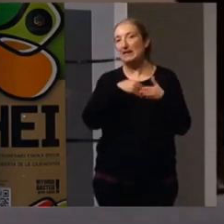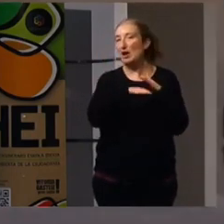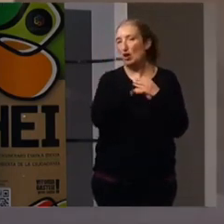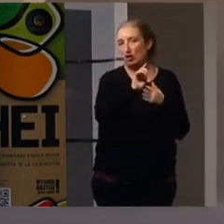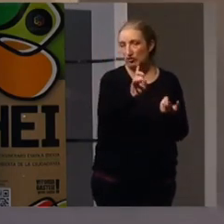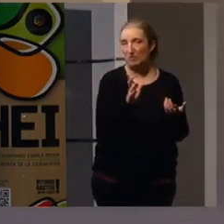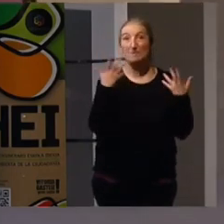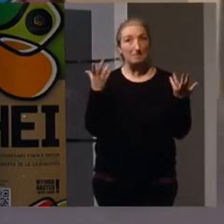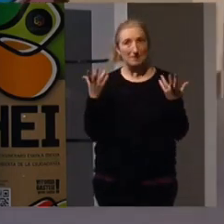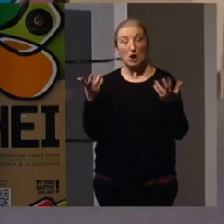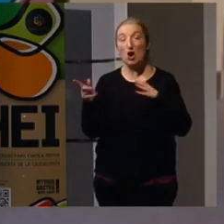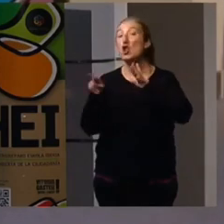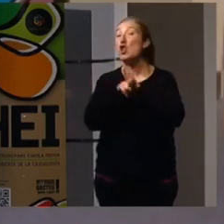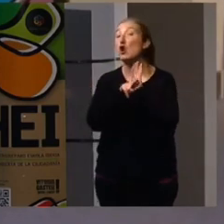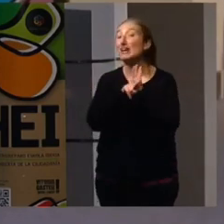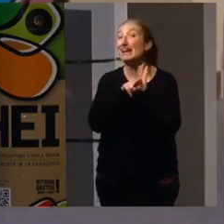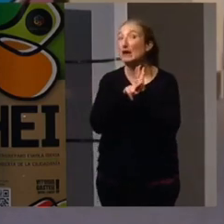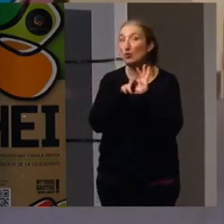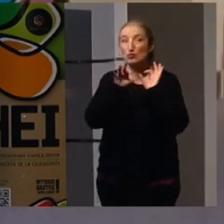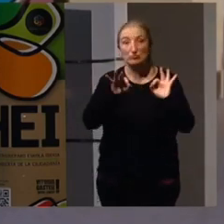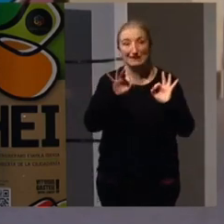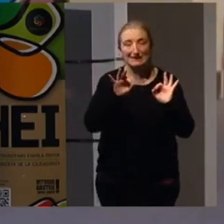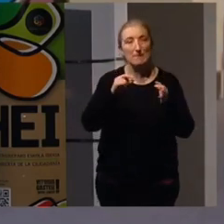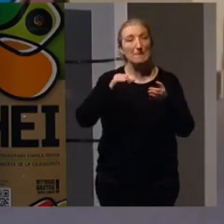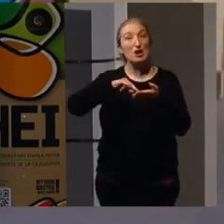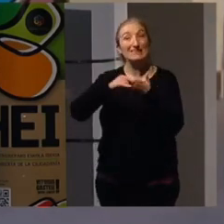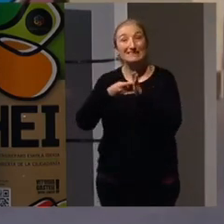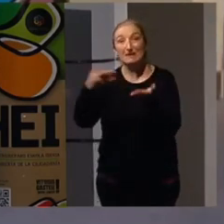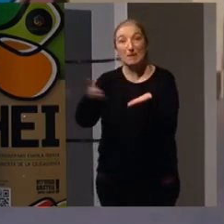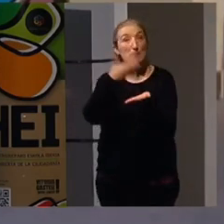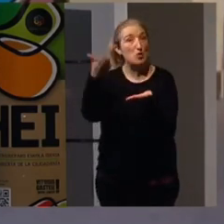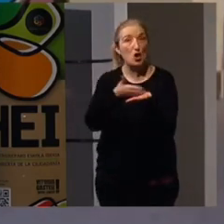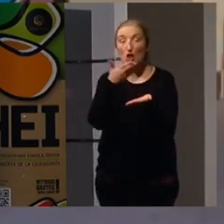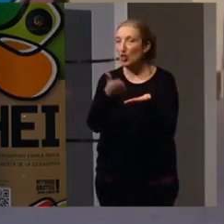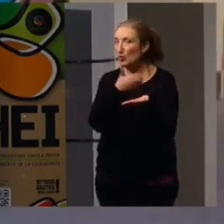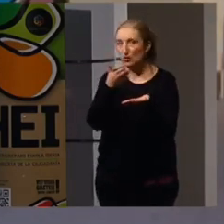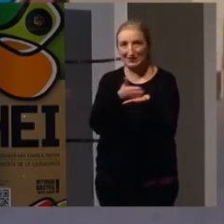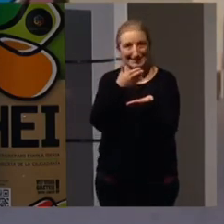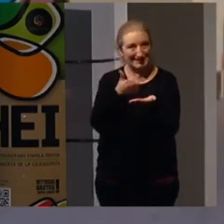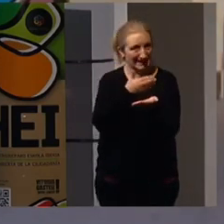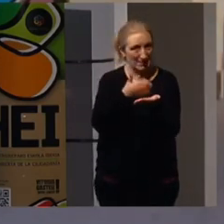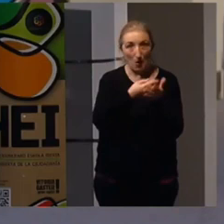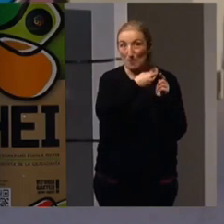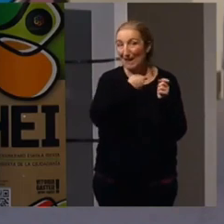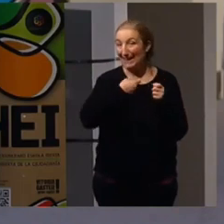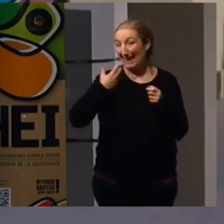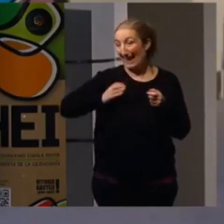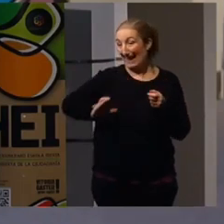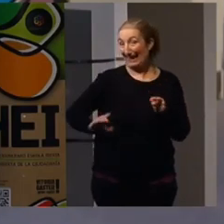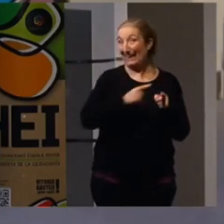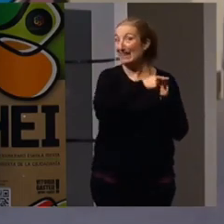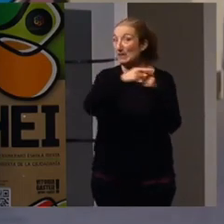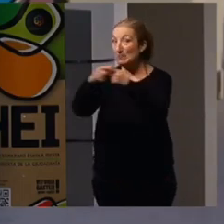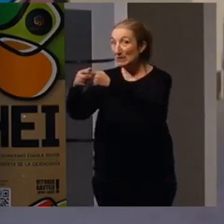evidentemente. No, los recursos son los que son. El problema es que el sistema productivo actual no está hecho para que se redistribuya la riqueza de una